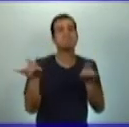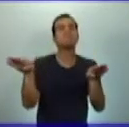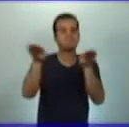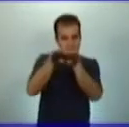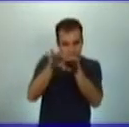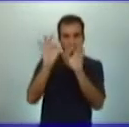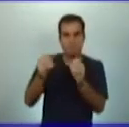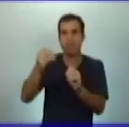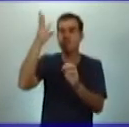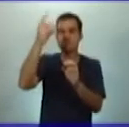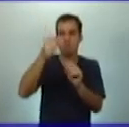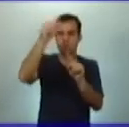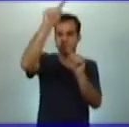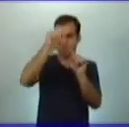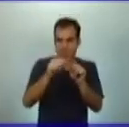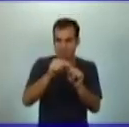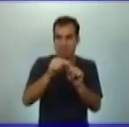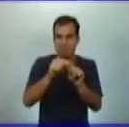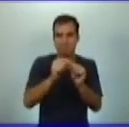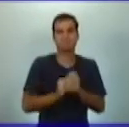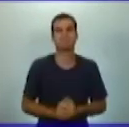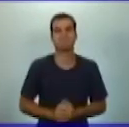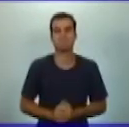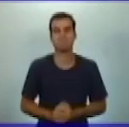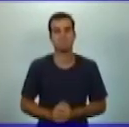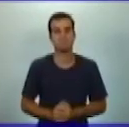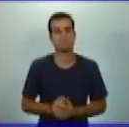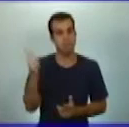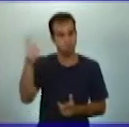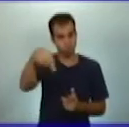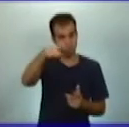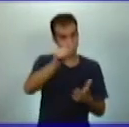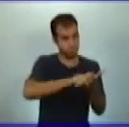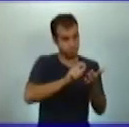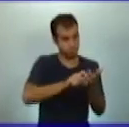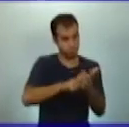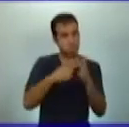es una nota importante, les doy unos segundos para que la tomen para continuar.